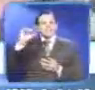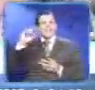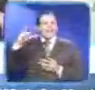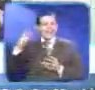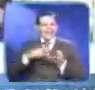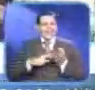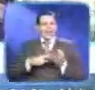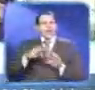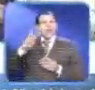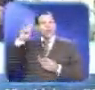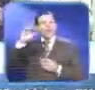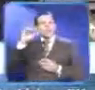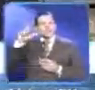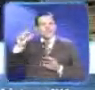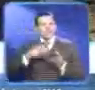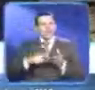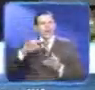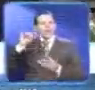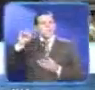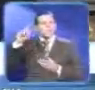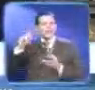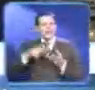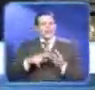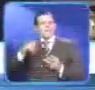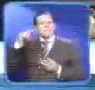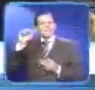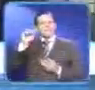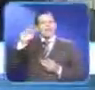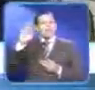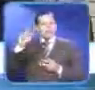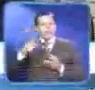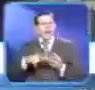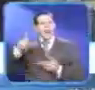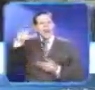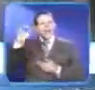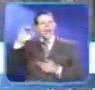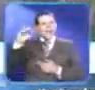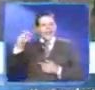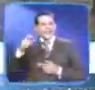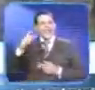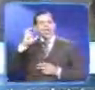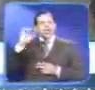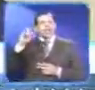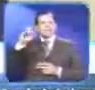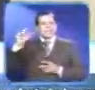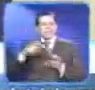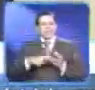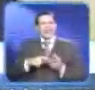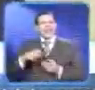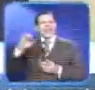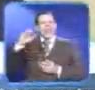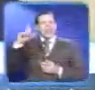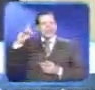Arriaga, William Sosa, Juan Pereira, Pedro Beomón, León Hernández, Eduardo Zapene y